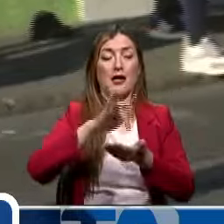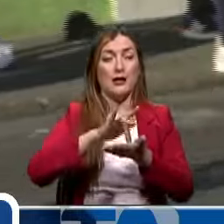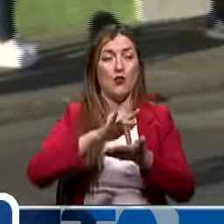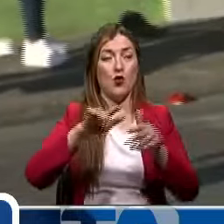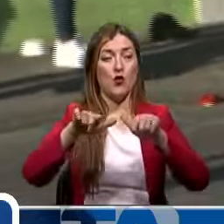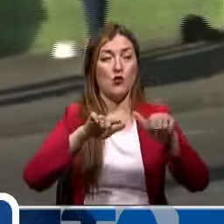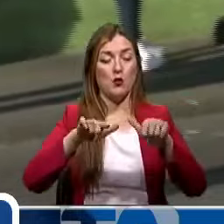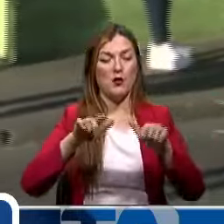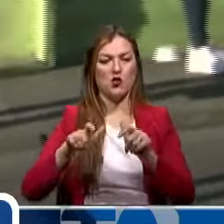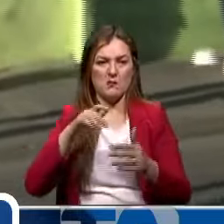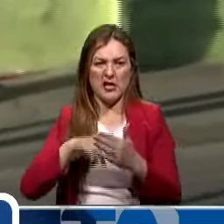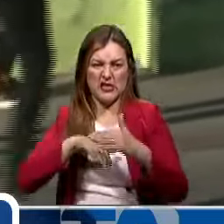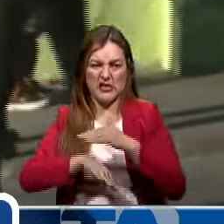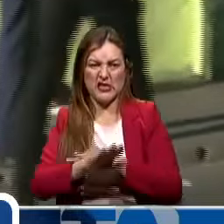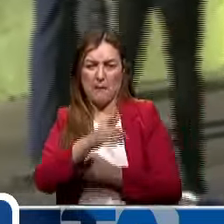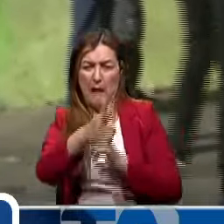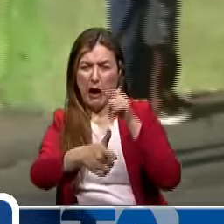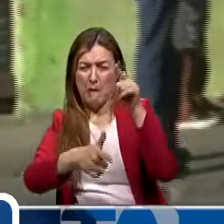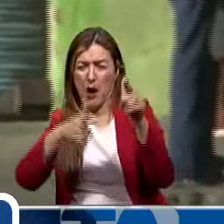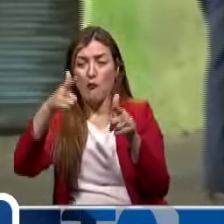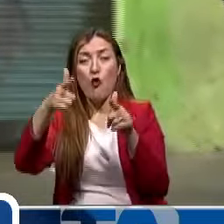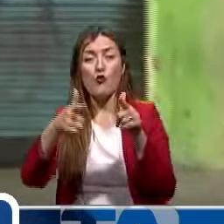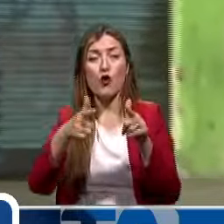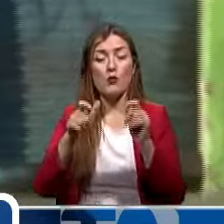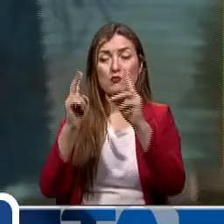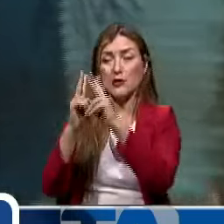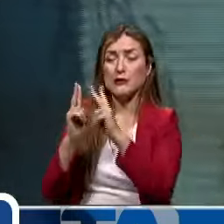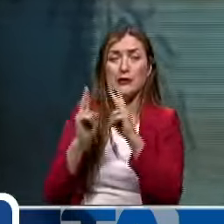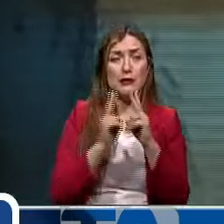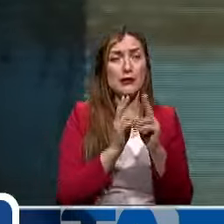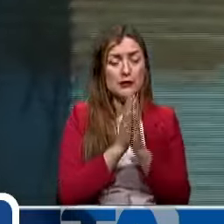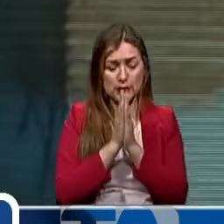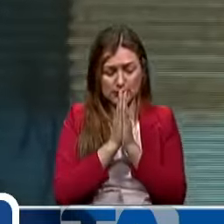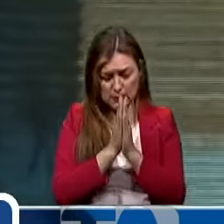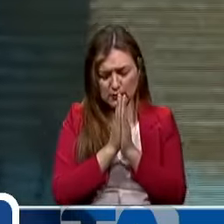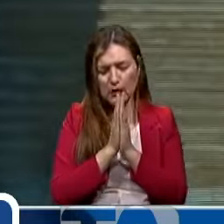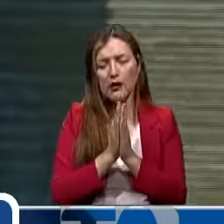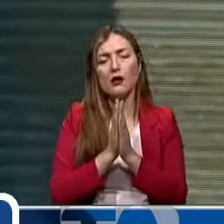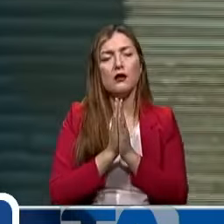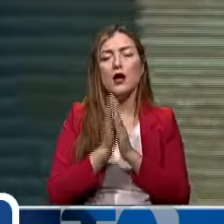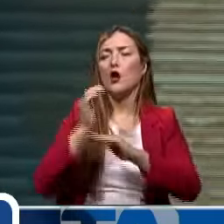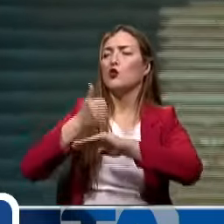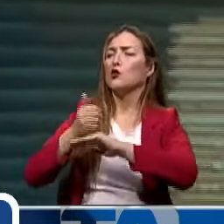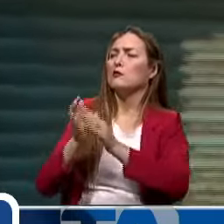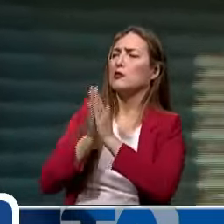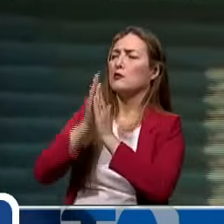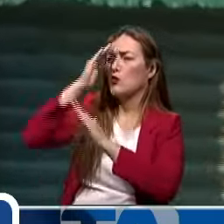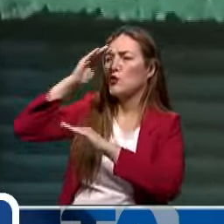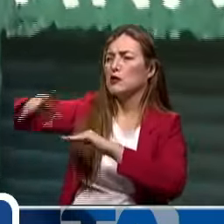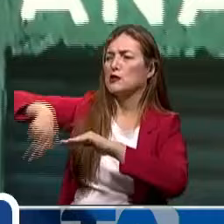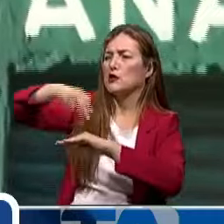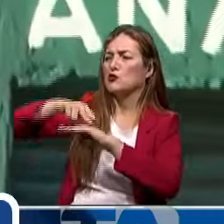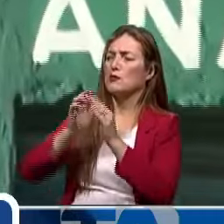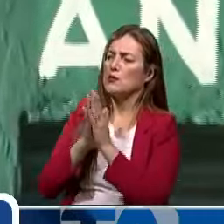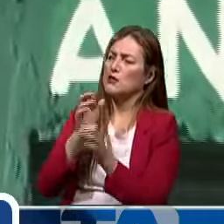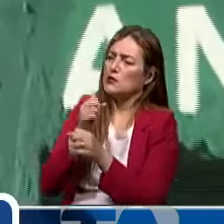y dispararon. Estamos aquí con los vecinos que se han sumado para hacer un pedido ante las autoridades, a la policía, por más